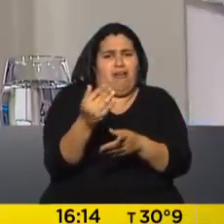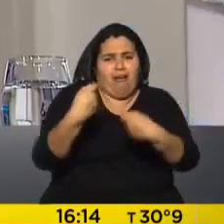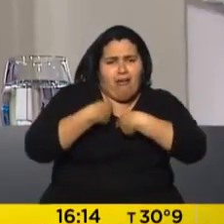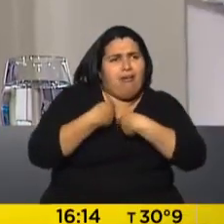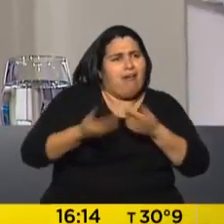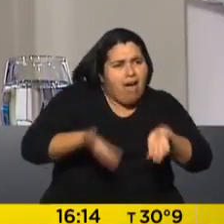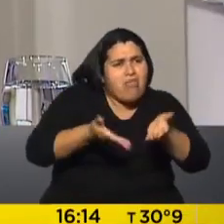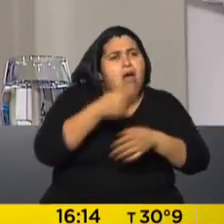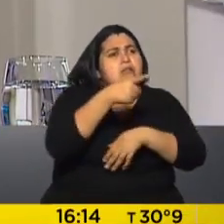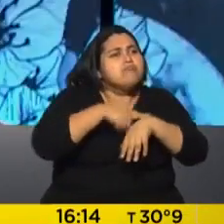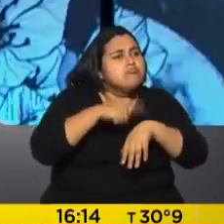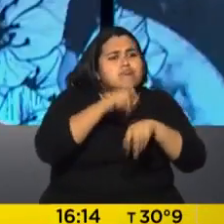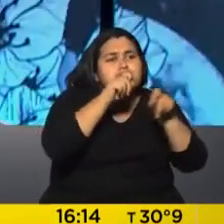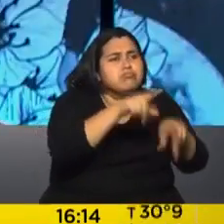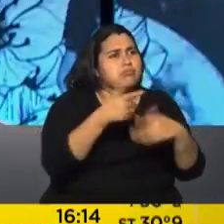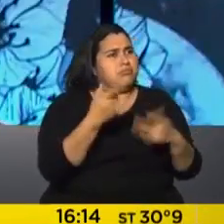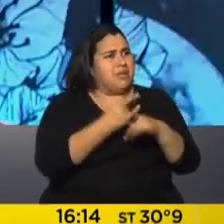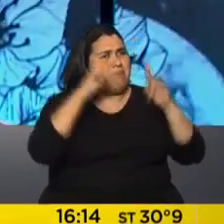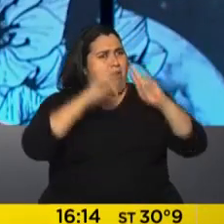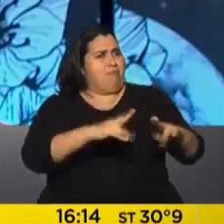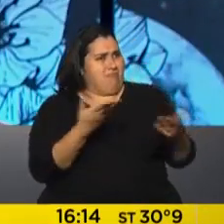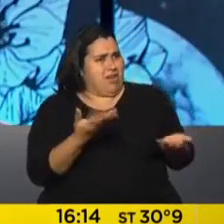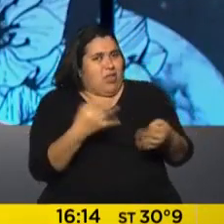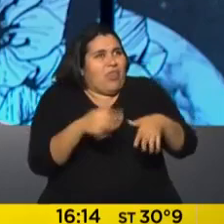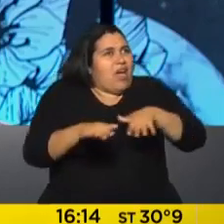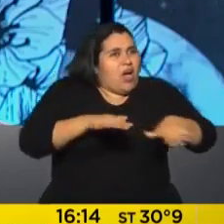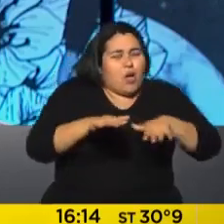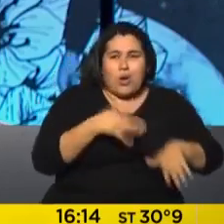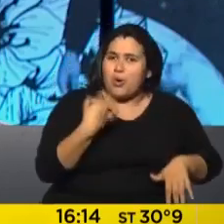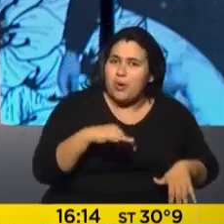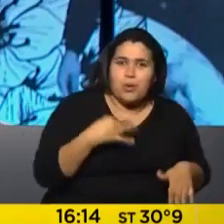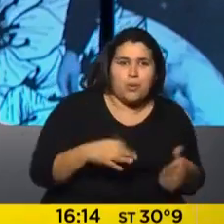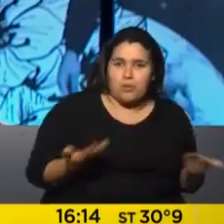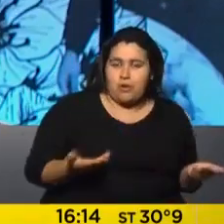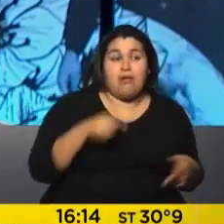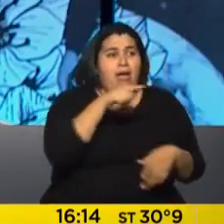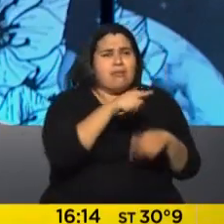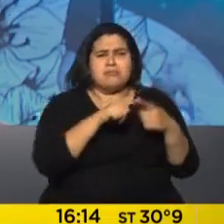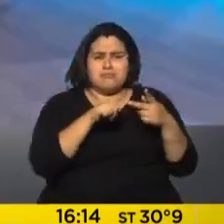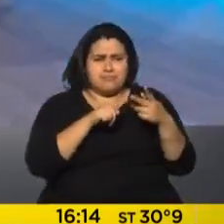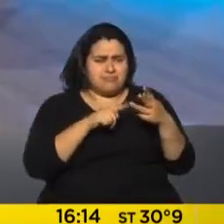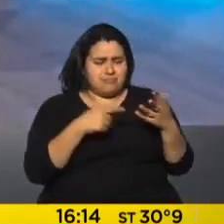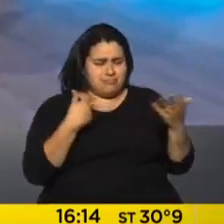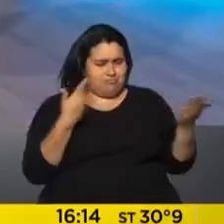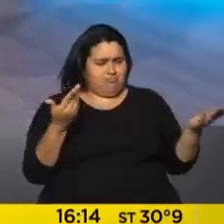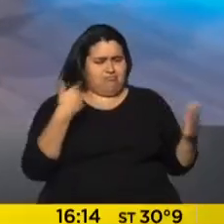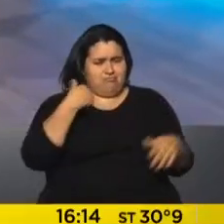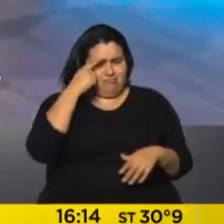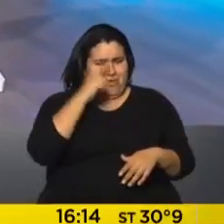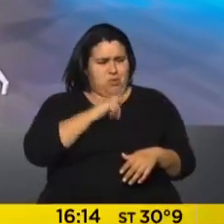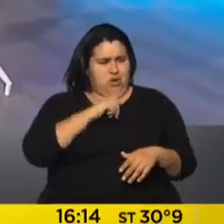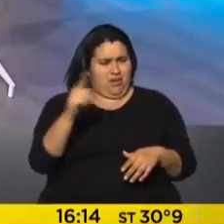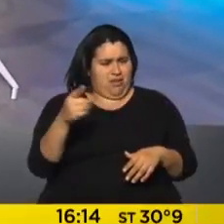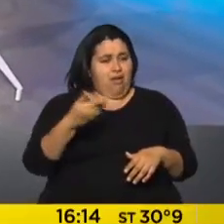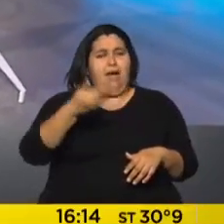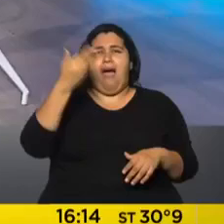vos quieras, o sea, esto vamos, hasta que funcione. Y esas cosas uno no podés creer, porque antes a mí me